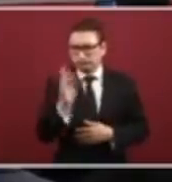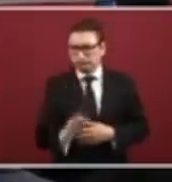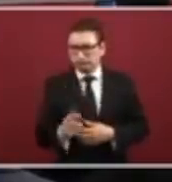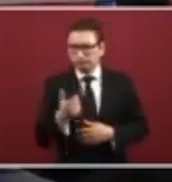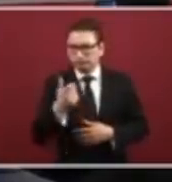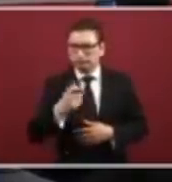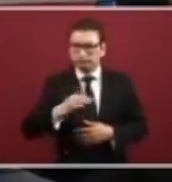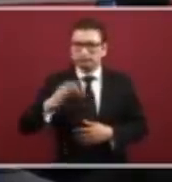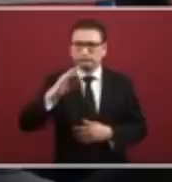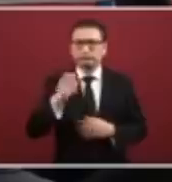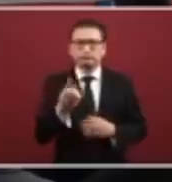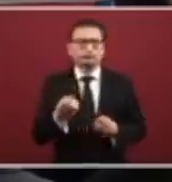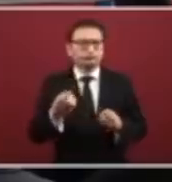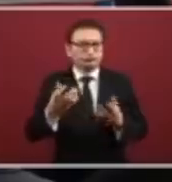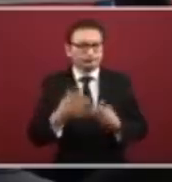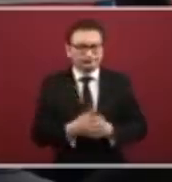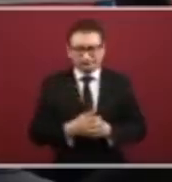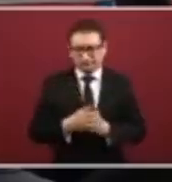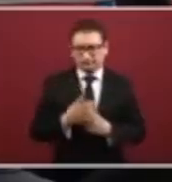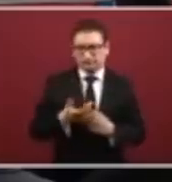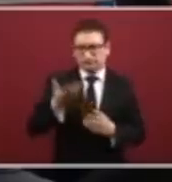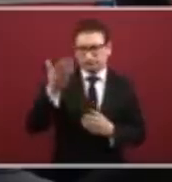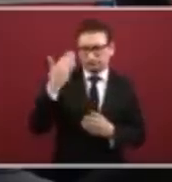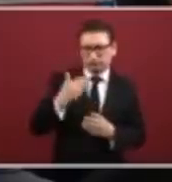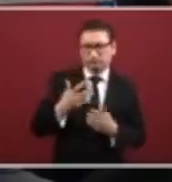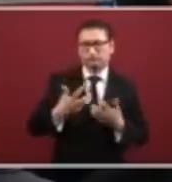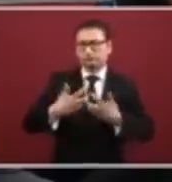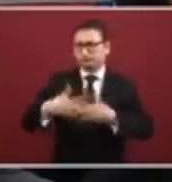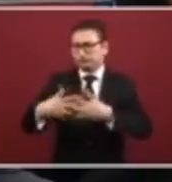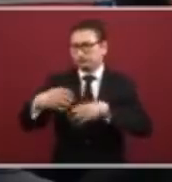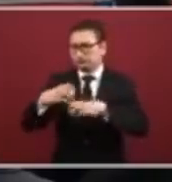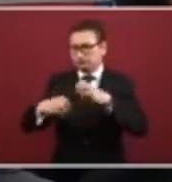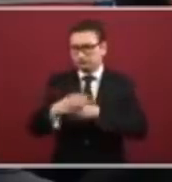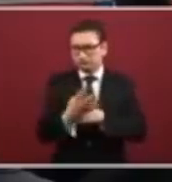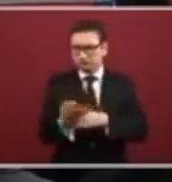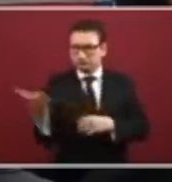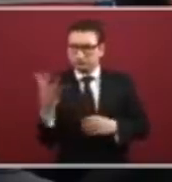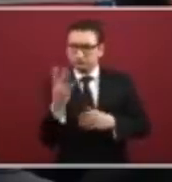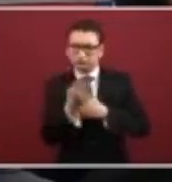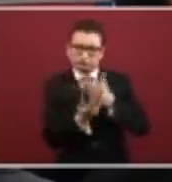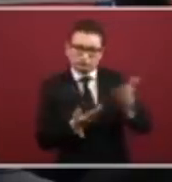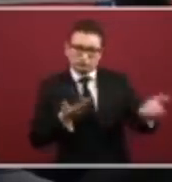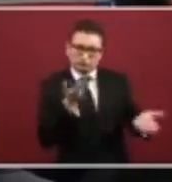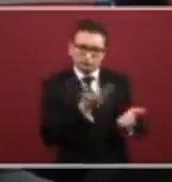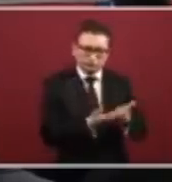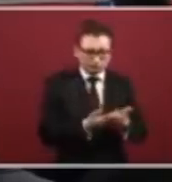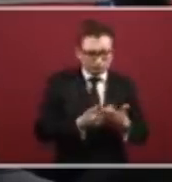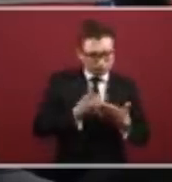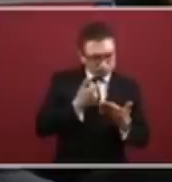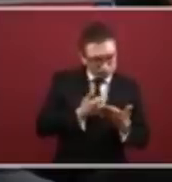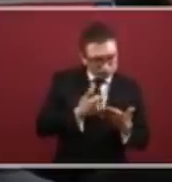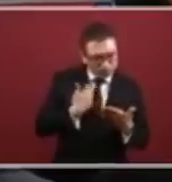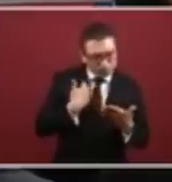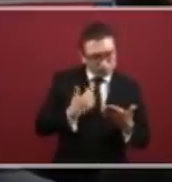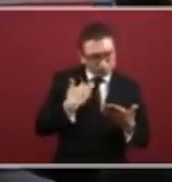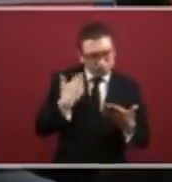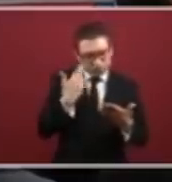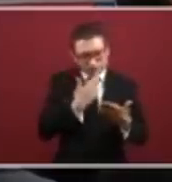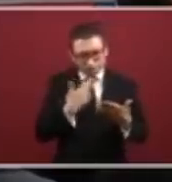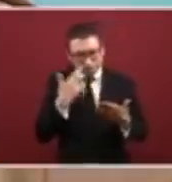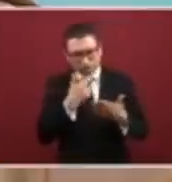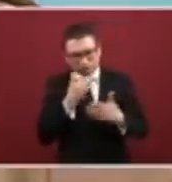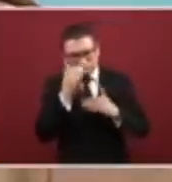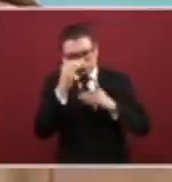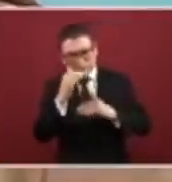estimados son estimados de costos que presentaron las diferentes empresas a las que se les invitó. Esto como respuesta a lo